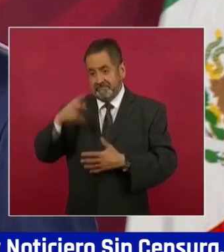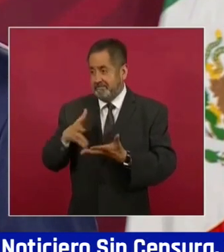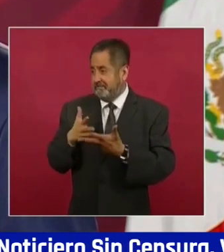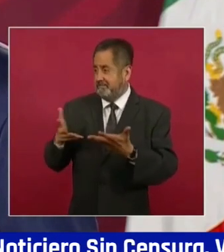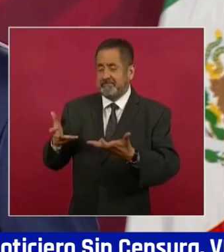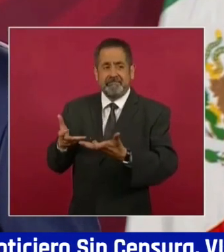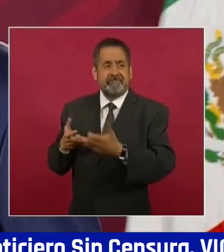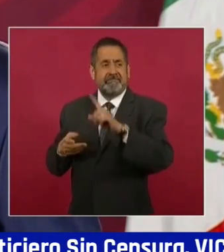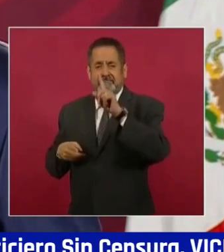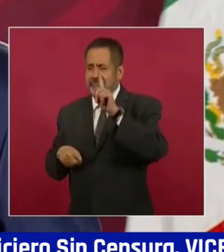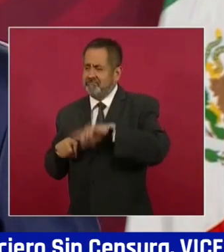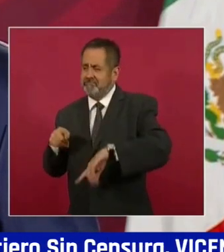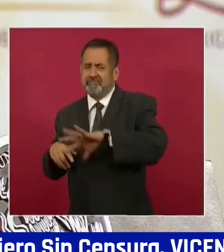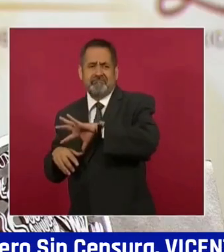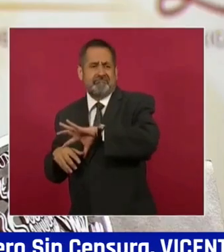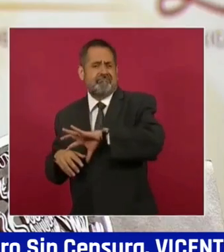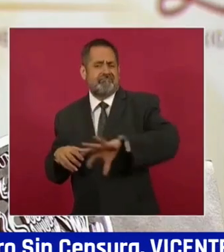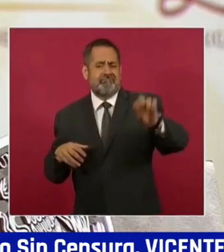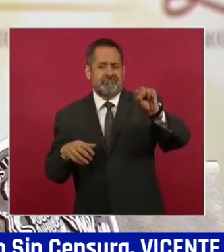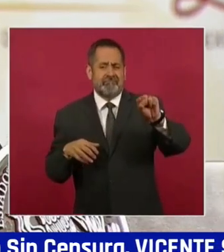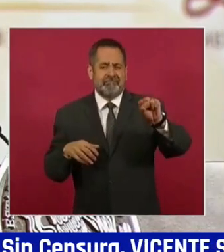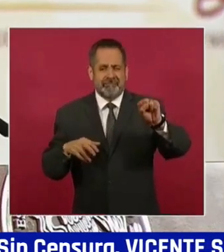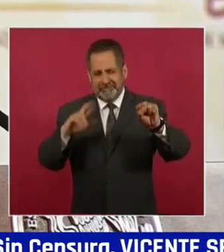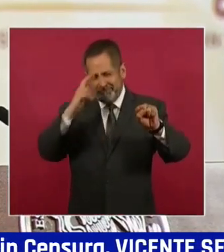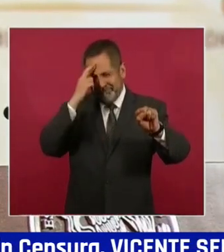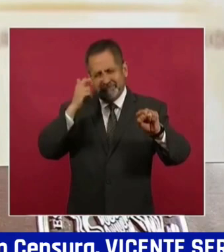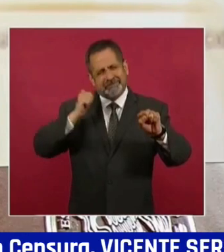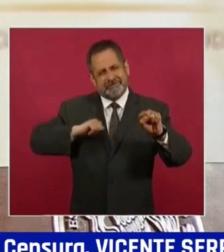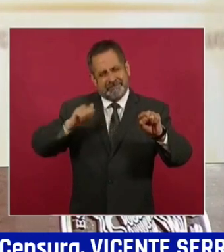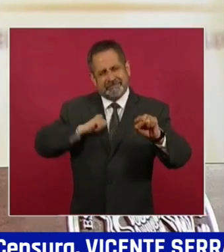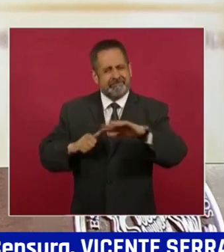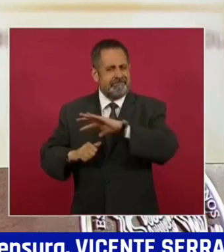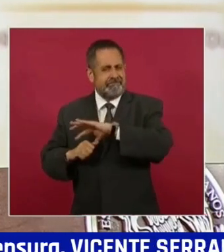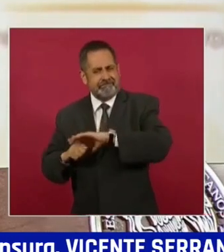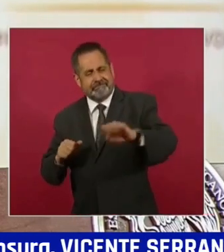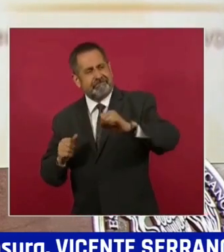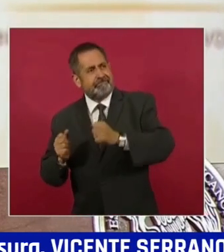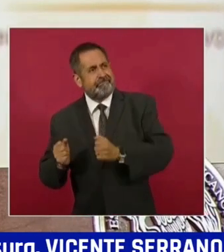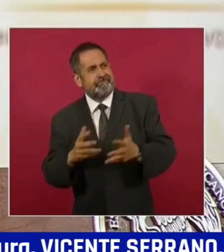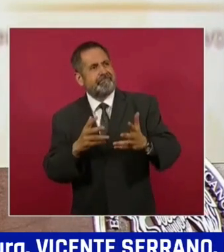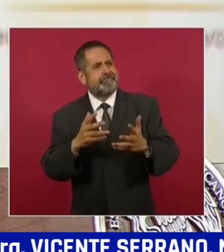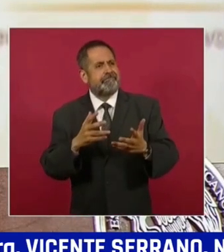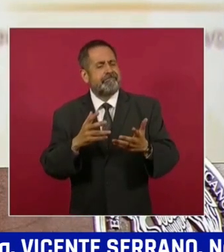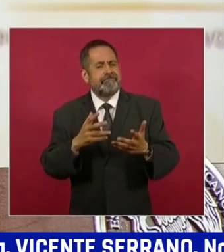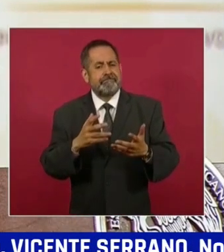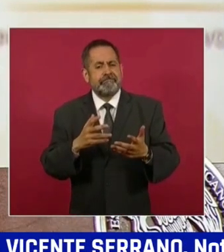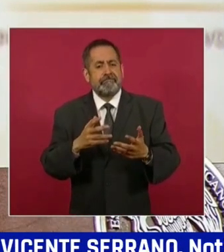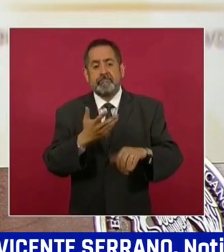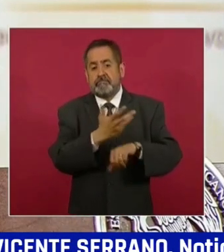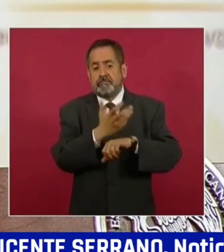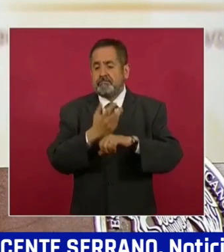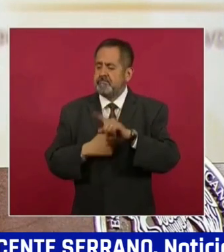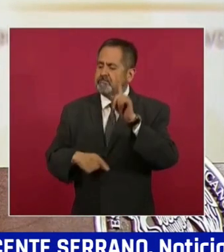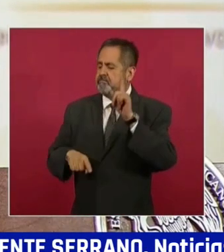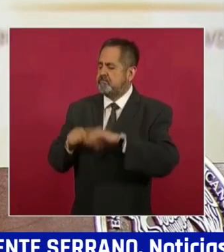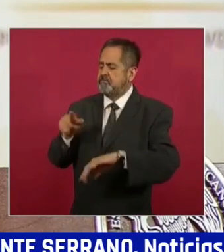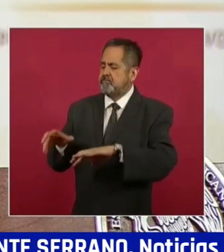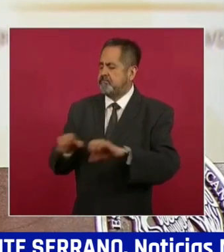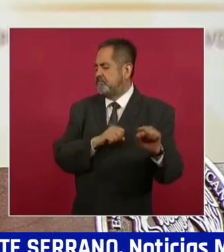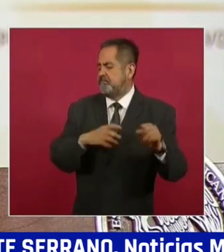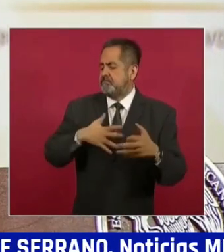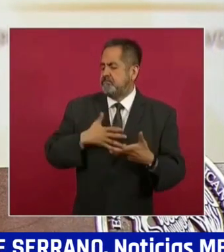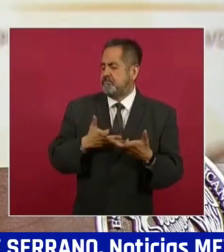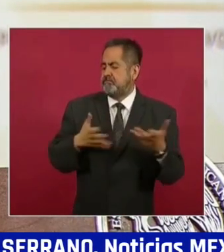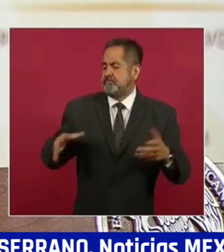para la traición del PRI-RDMC contra la reforma eléctrica, que sabían de esos intereses muy poderosos en